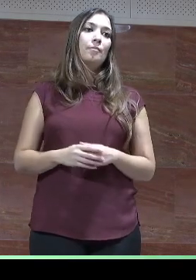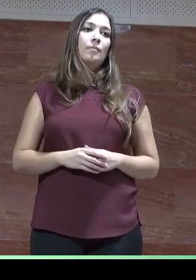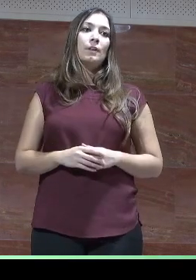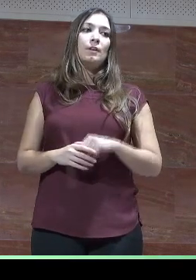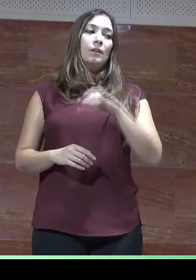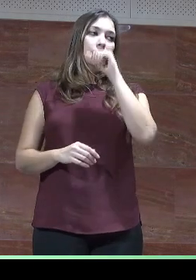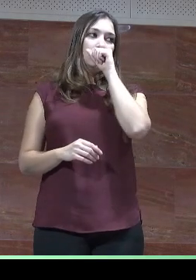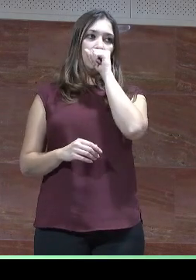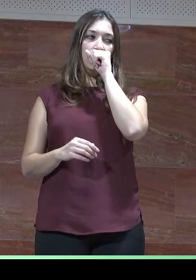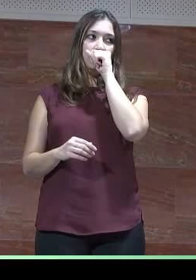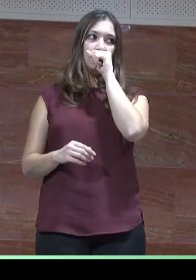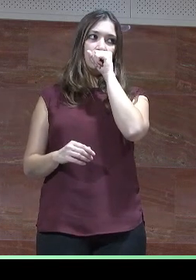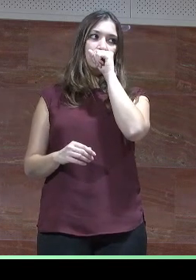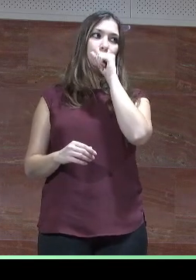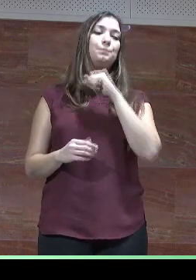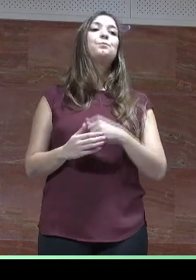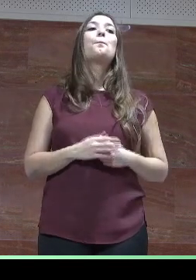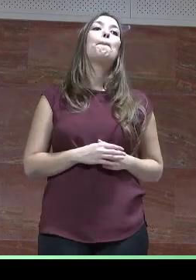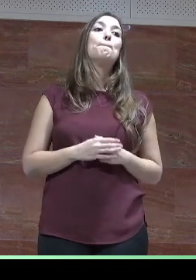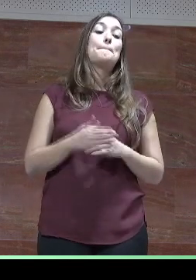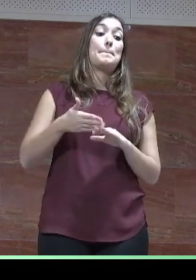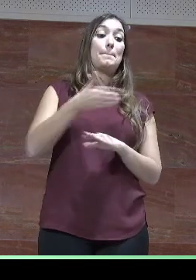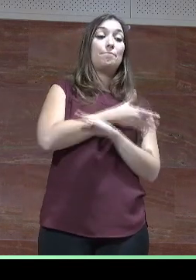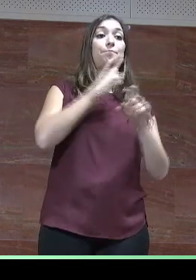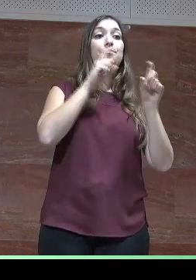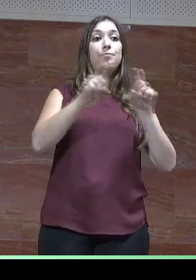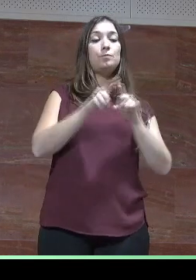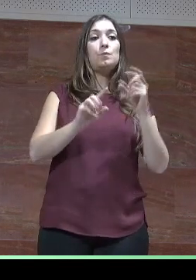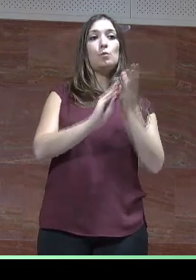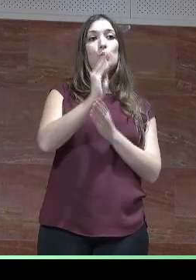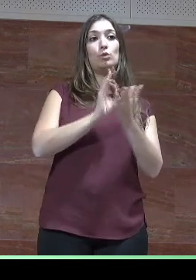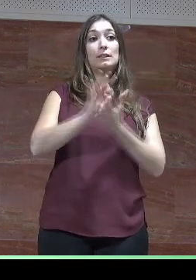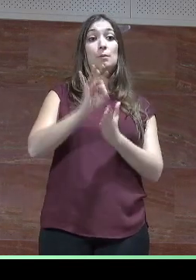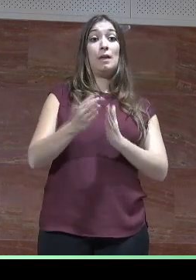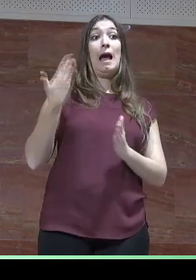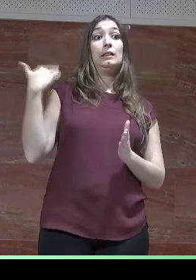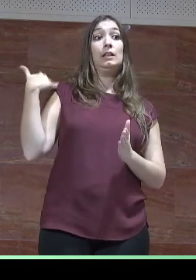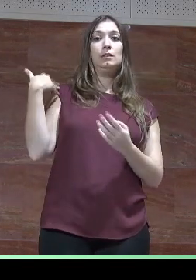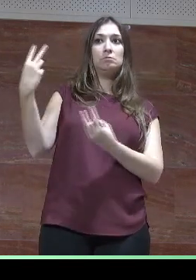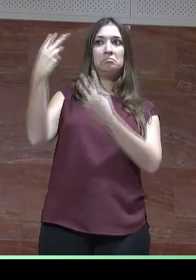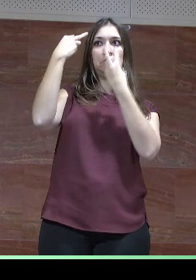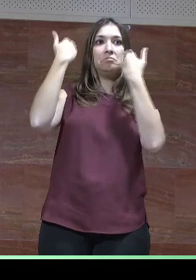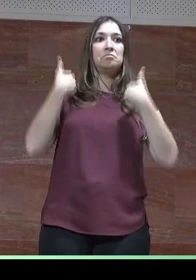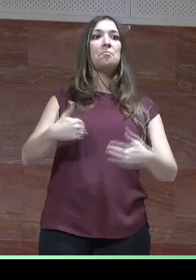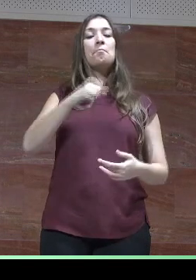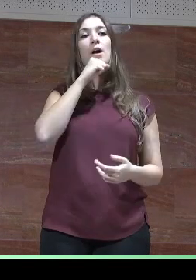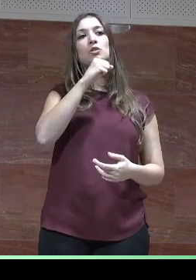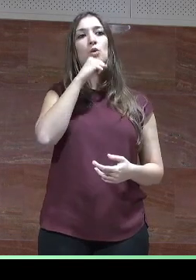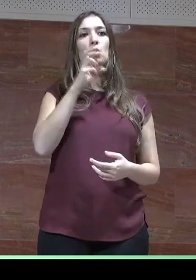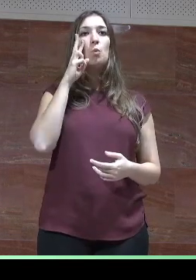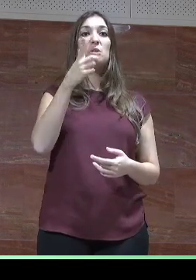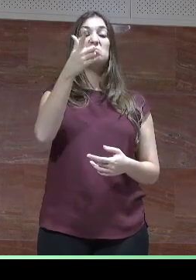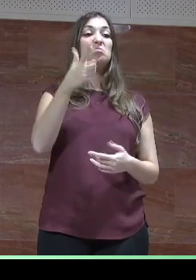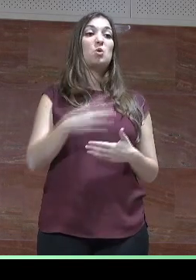Pensemos que hasta ahora muchas empresas de productos, de servicios, a las personas mayores nos han visto como meros